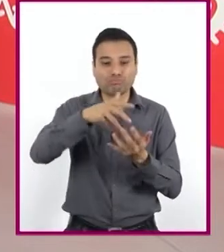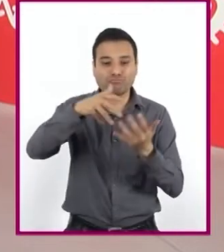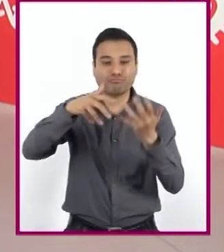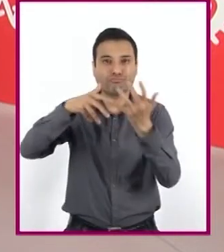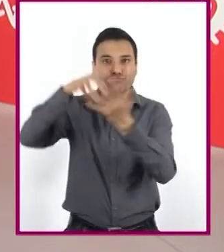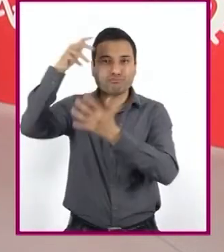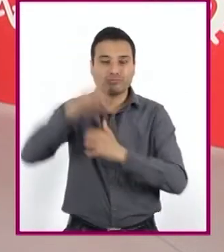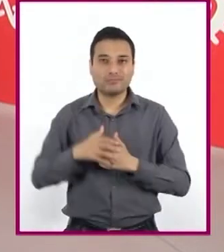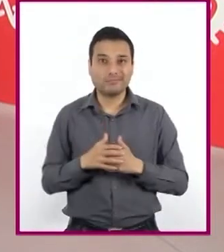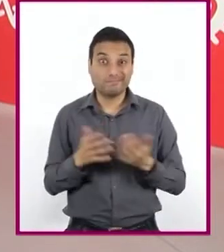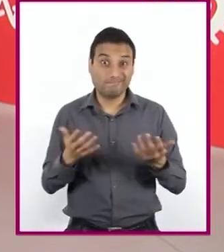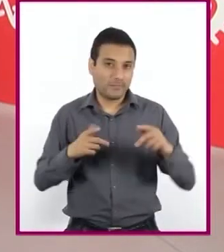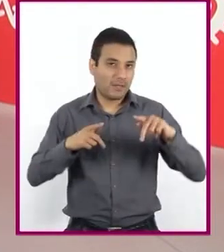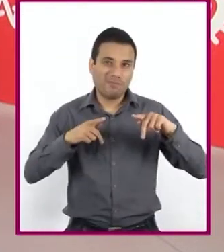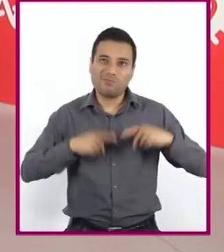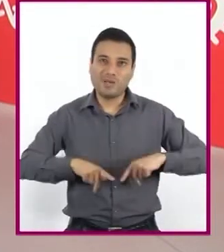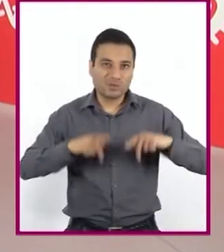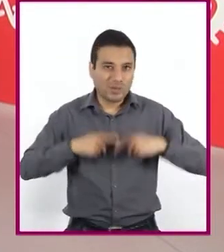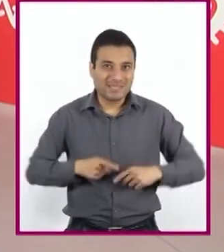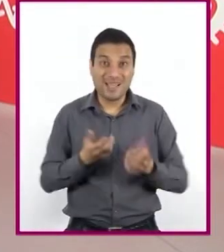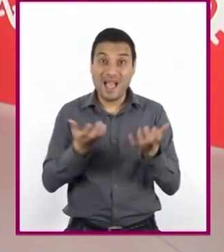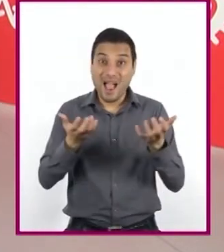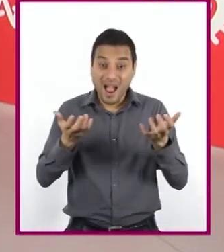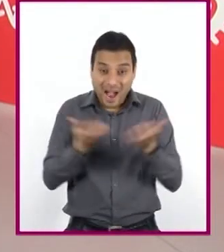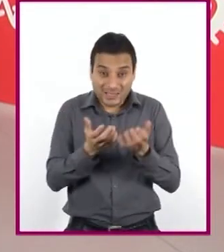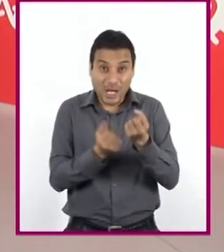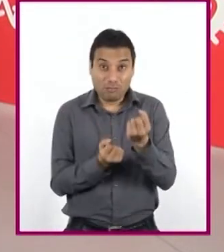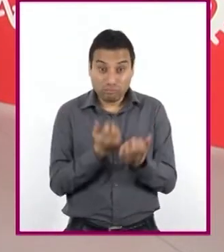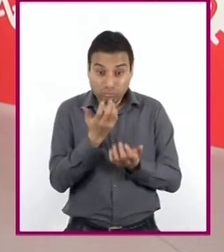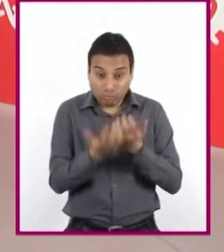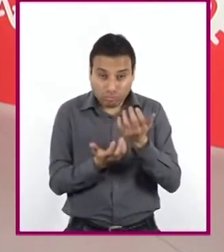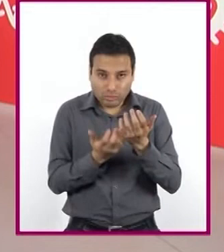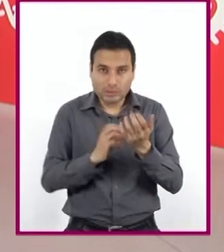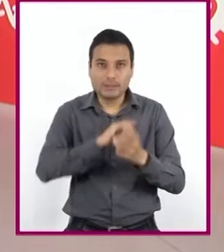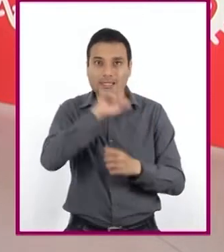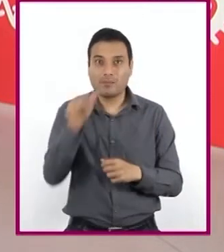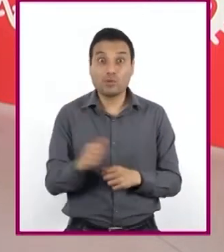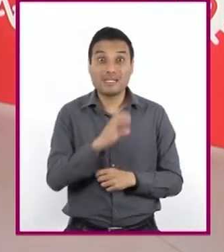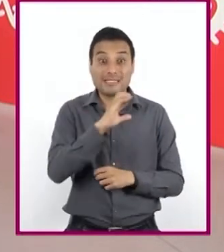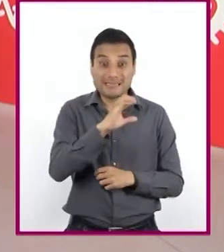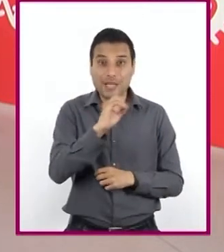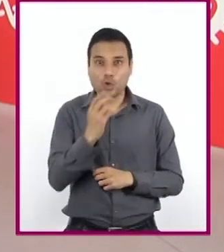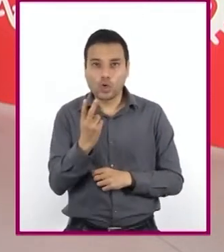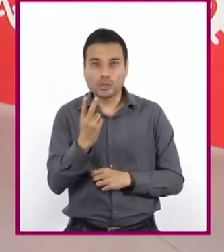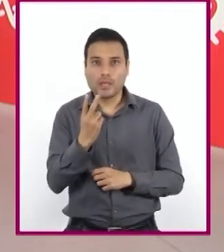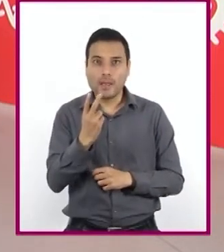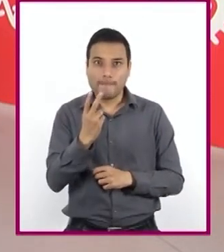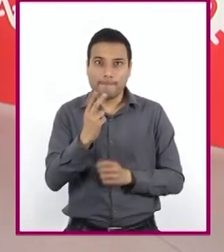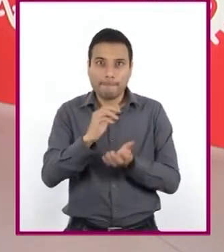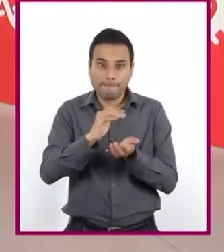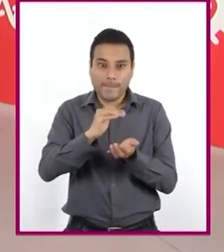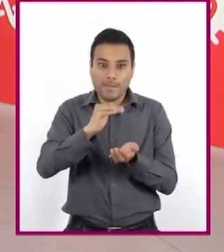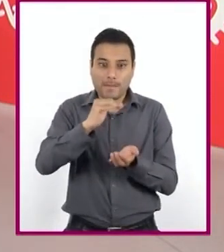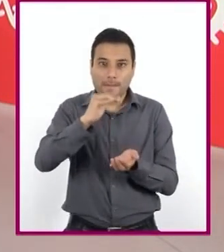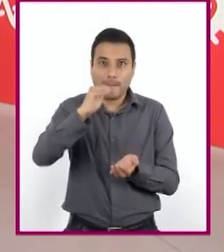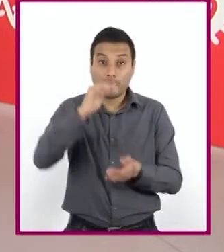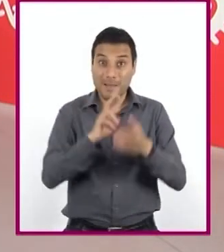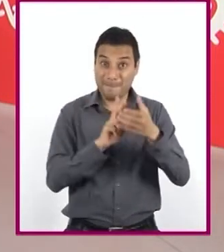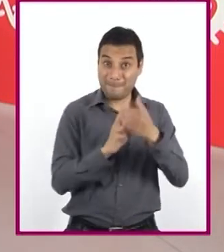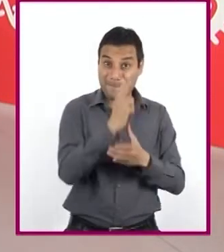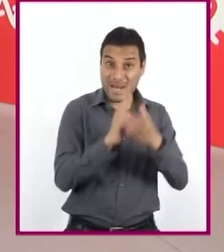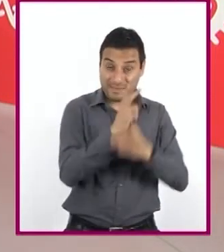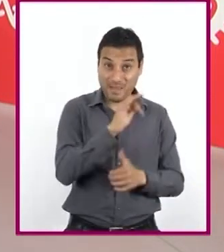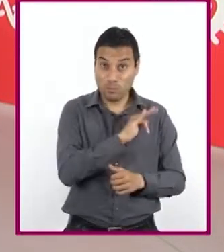Por lo que nuestra actividad humana actual ha generado que haya más dióxido de carbono de lo que las plantas del